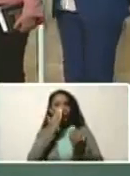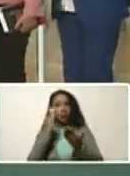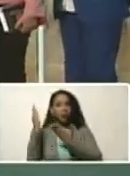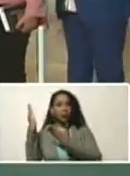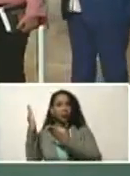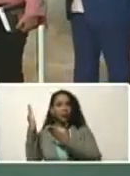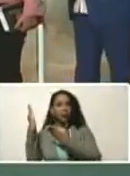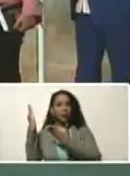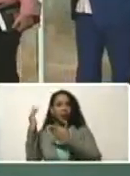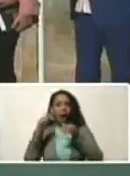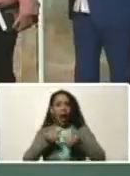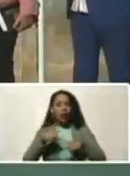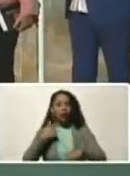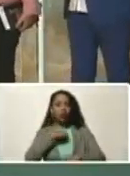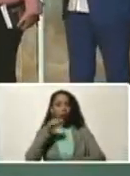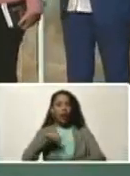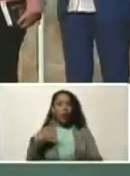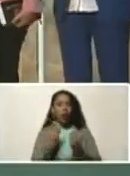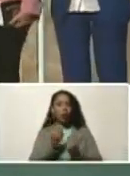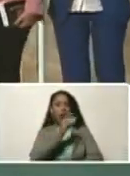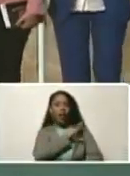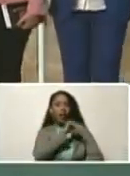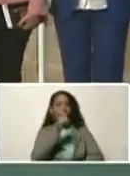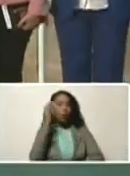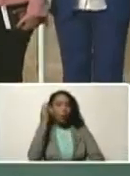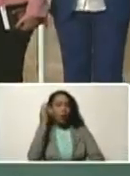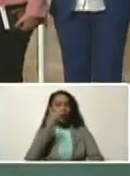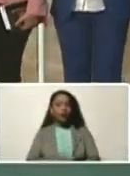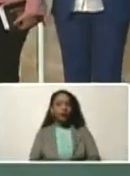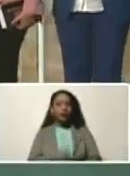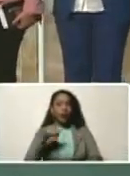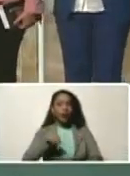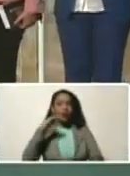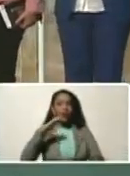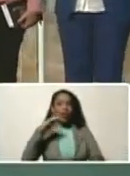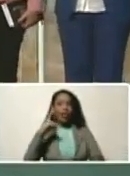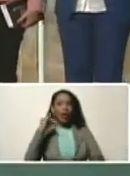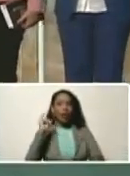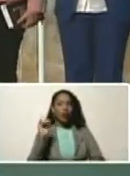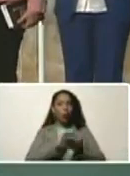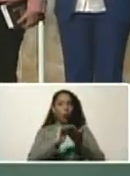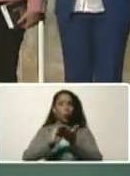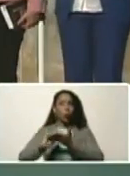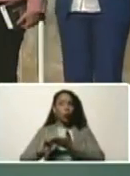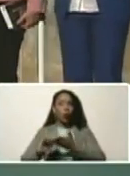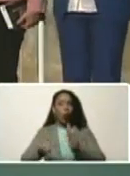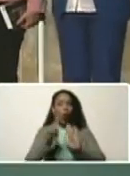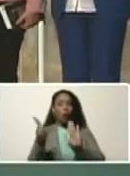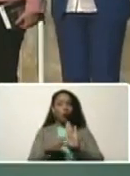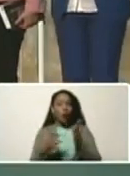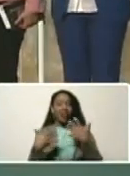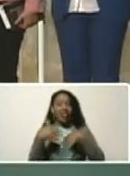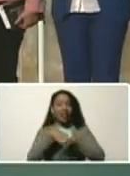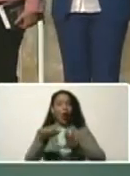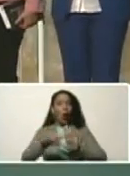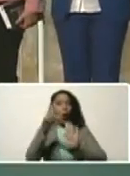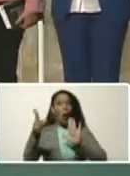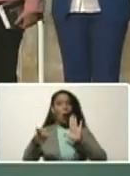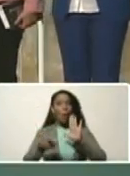¿Ah? Aquí nos encontramos con su directora de este CDI que ha sido recuperado íntegra